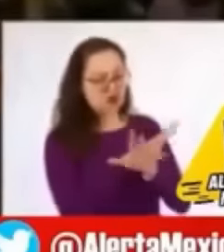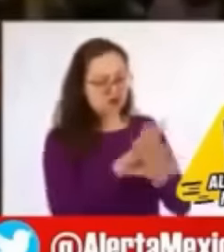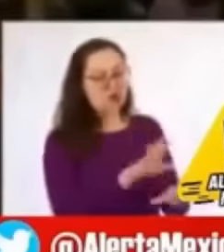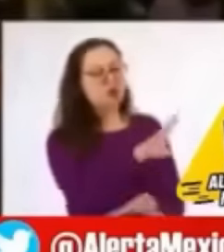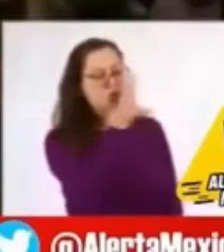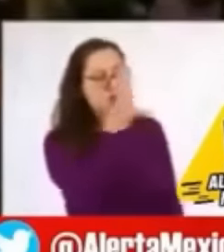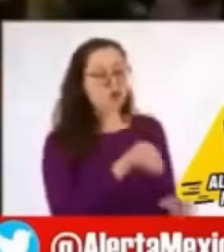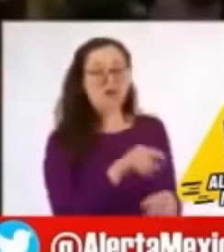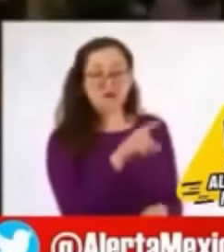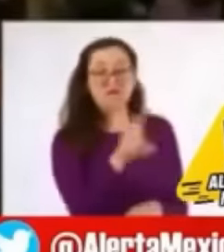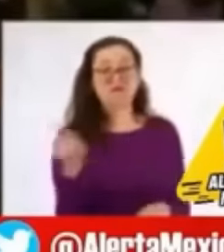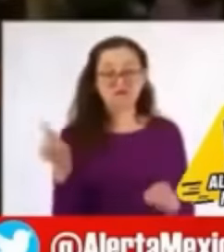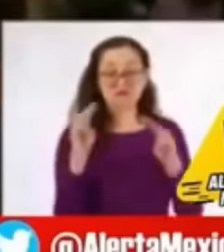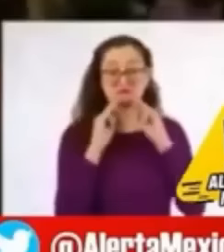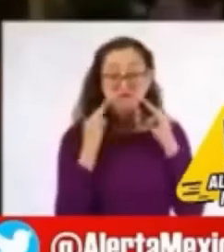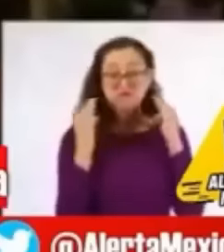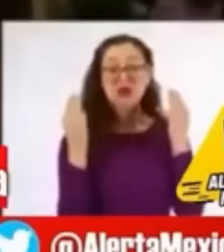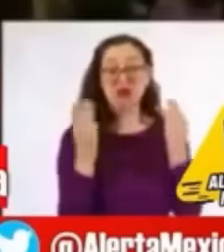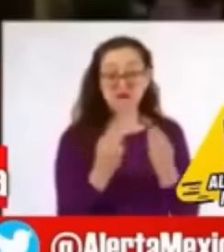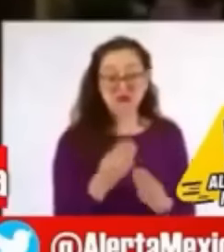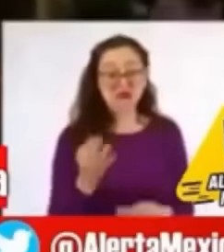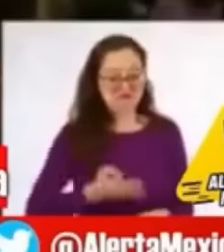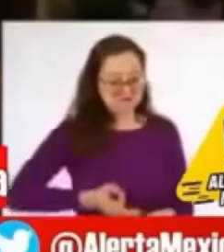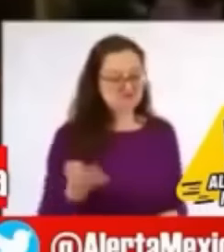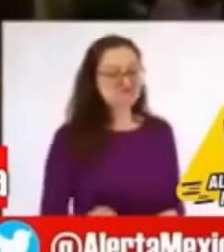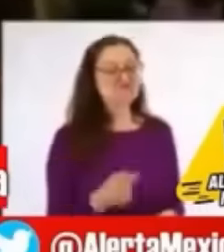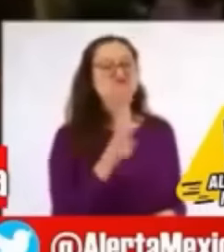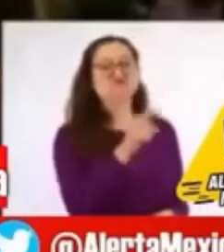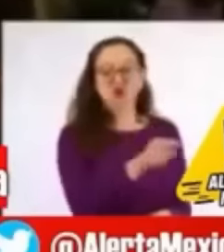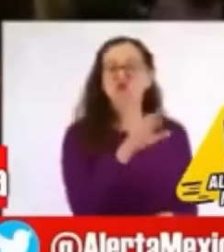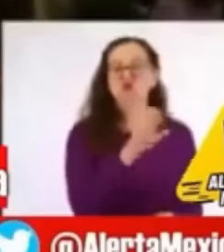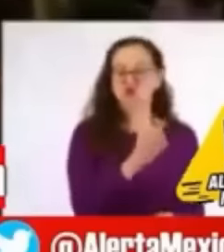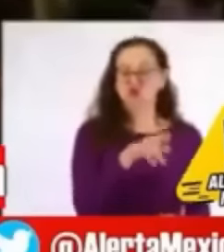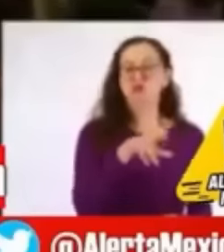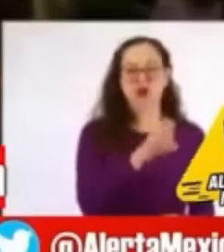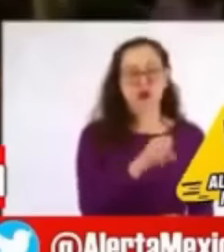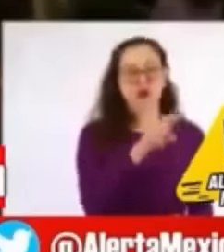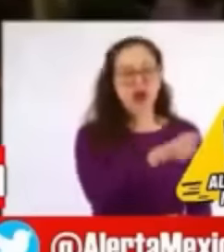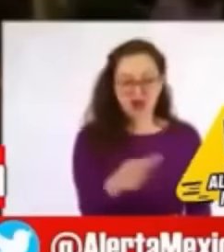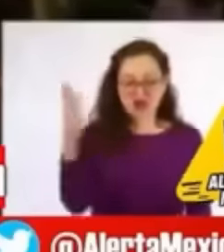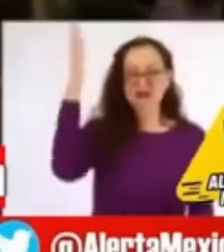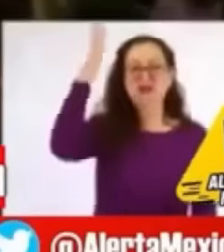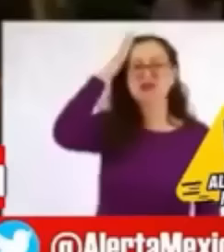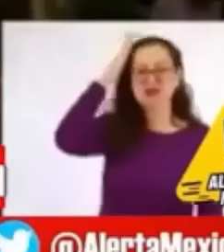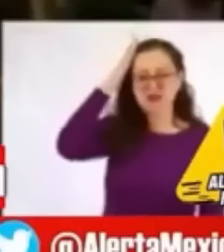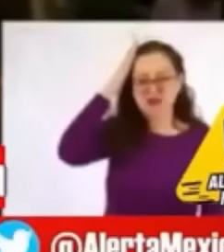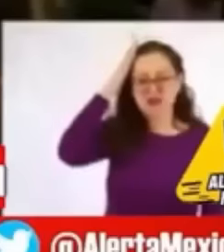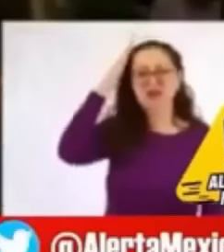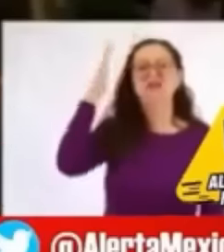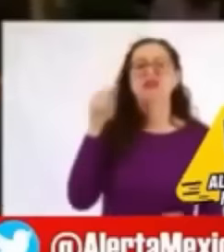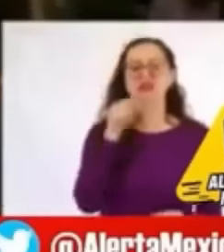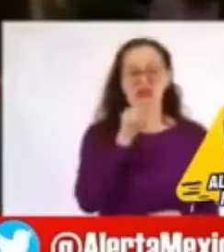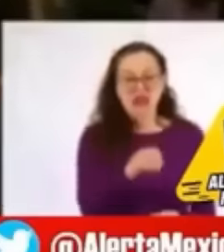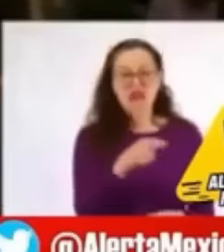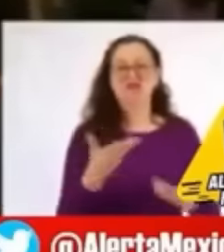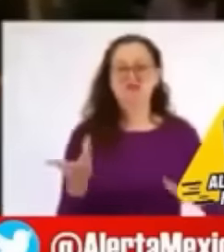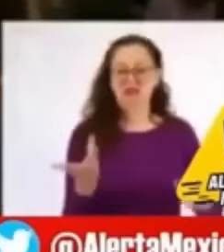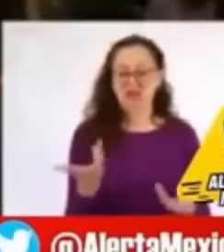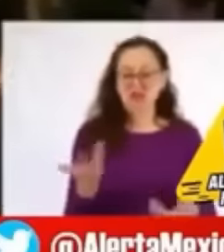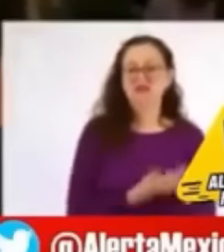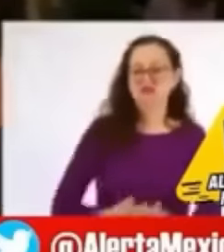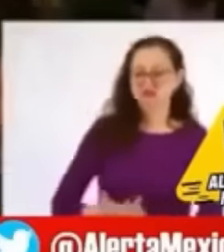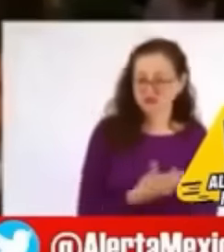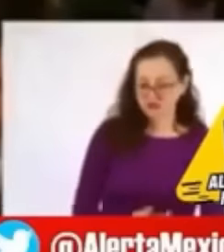la información que tienen, donde Jorge Romero es el principal, como usted lo ha dicho, tenemos las pruebas de que es el principal